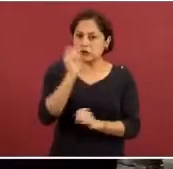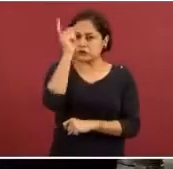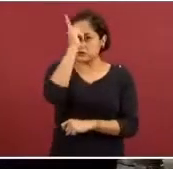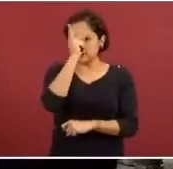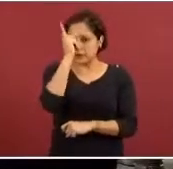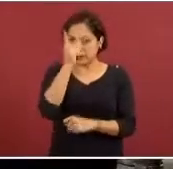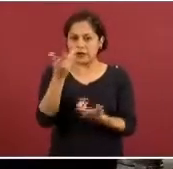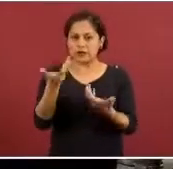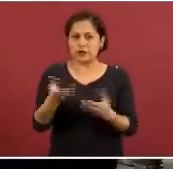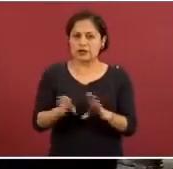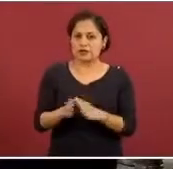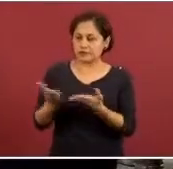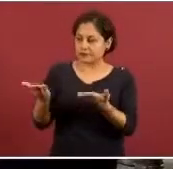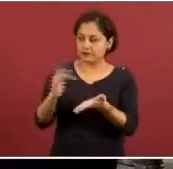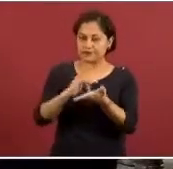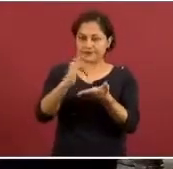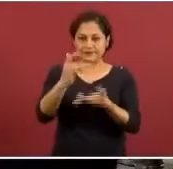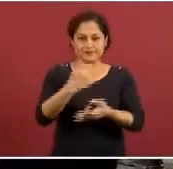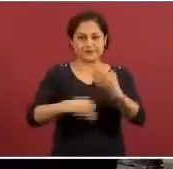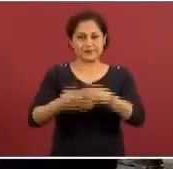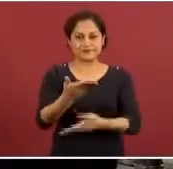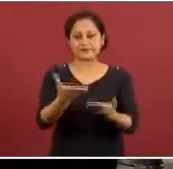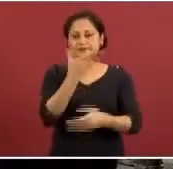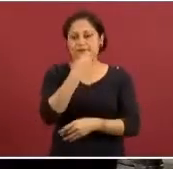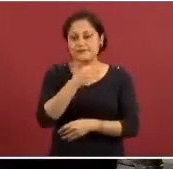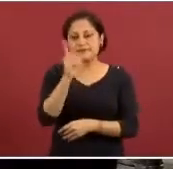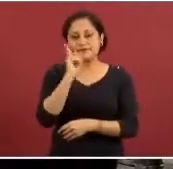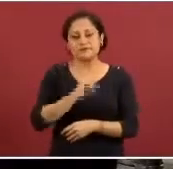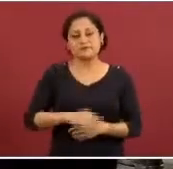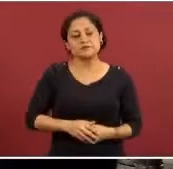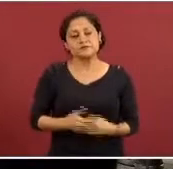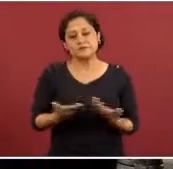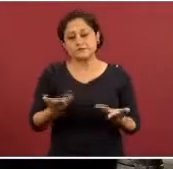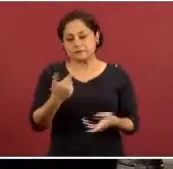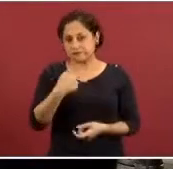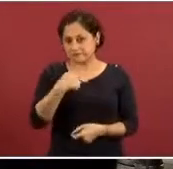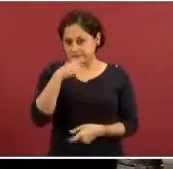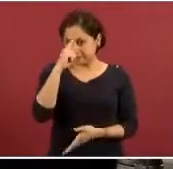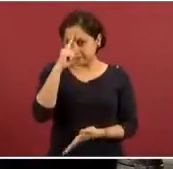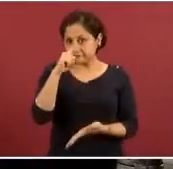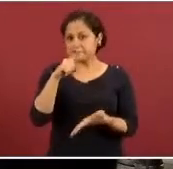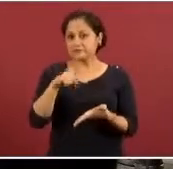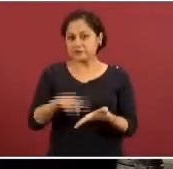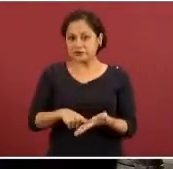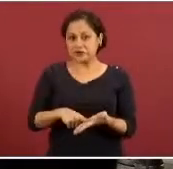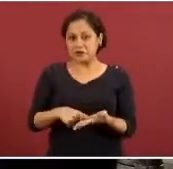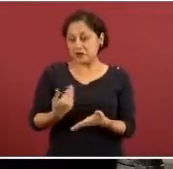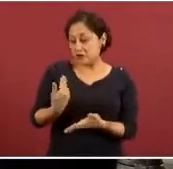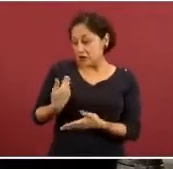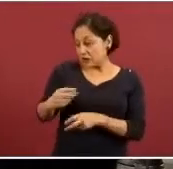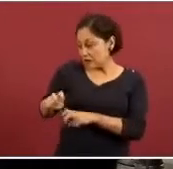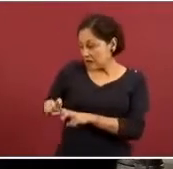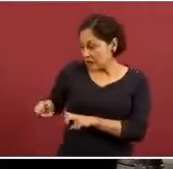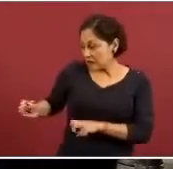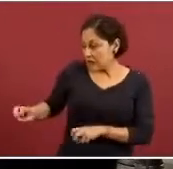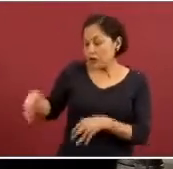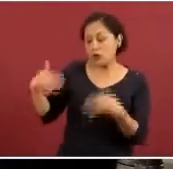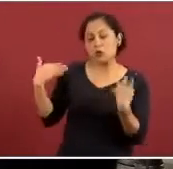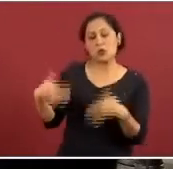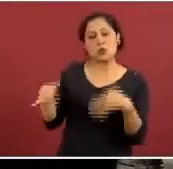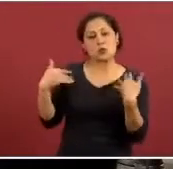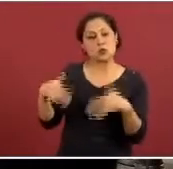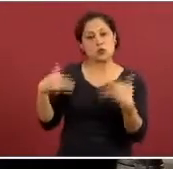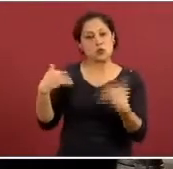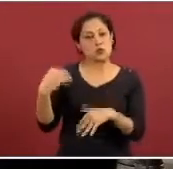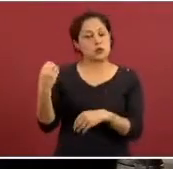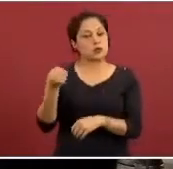Buenas noches a todas y a todos. Bueno, creo que fue una maravillosa exposición de ambas, la verdad es que